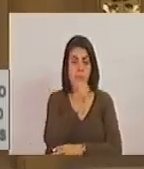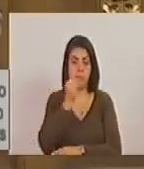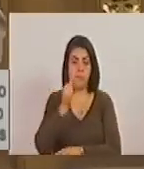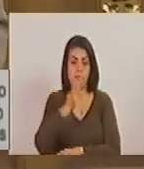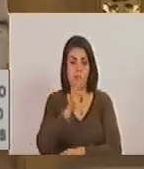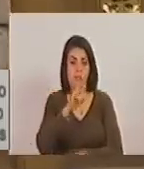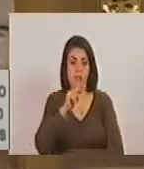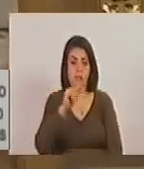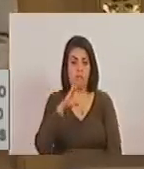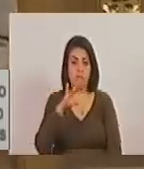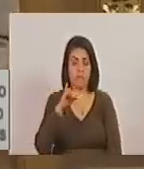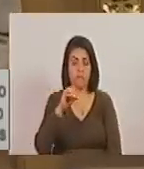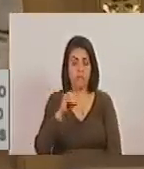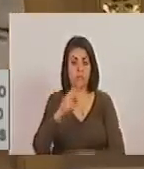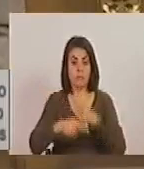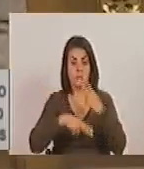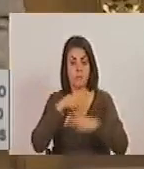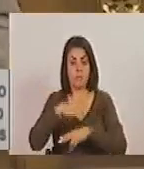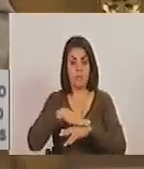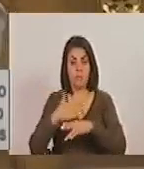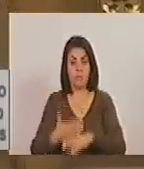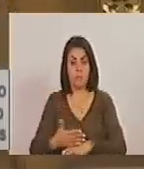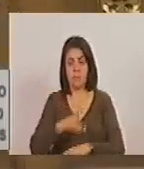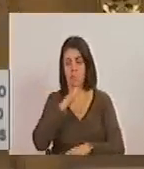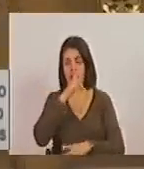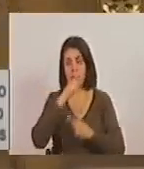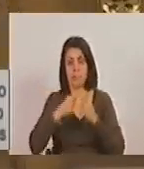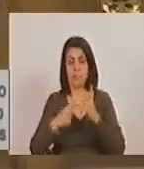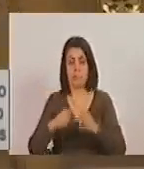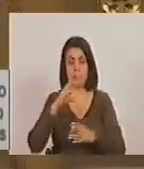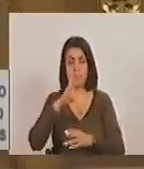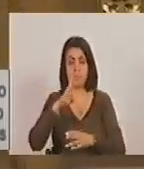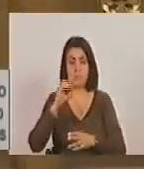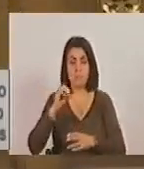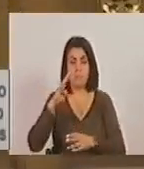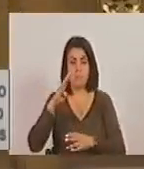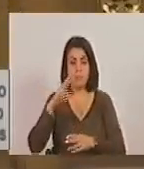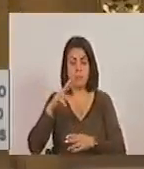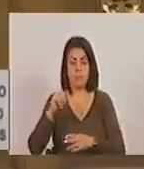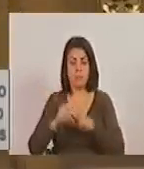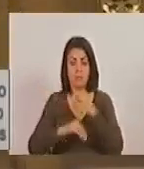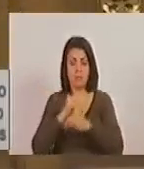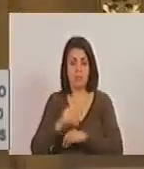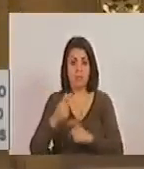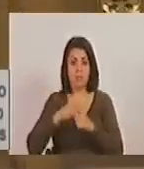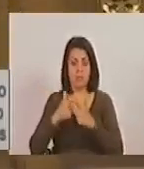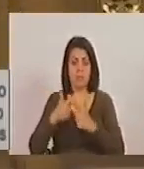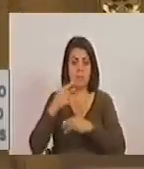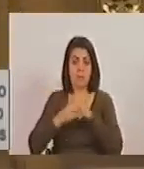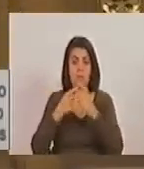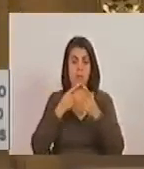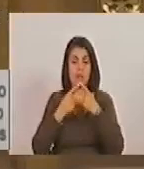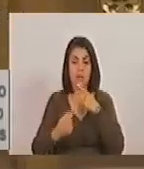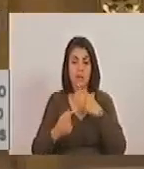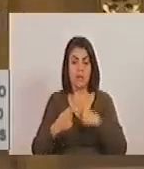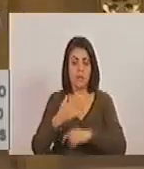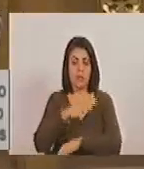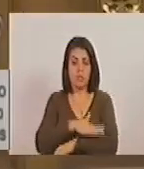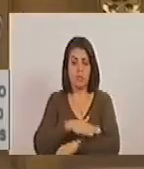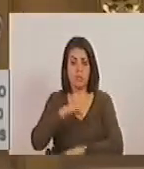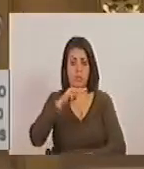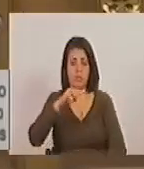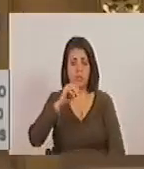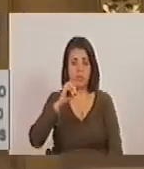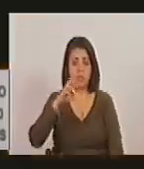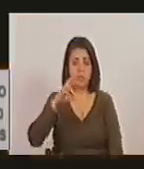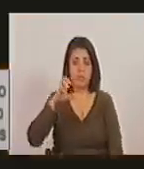Tomás Morales, heredero de las barbaridades de Bove, y quien, ante el hecho de que Ana María Campo le dijo: Morales, capitula